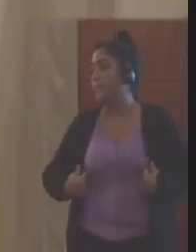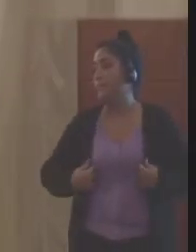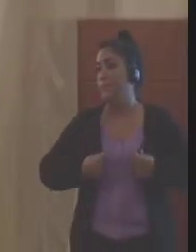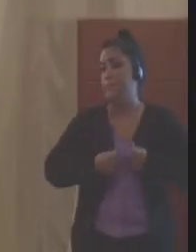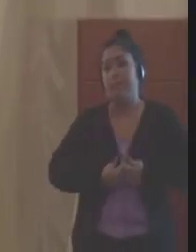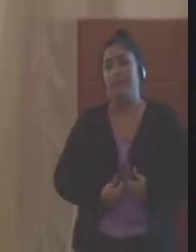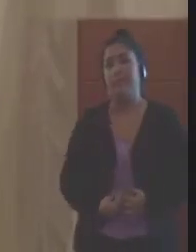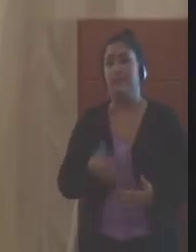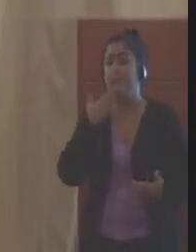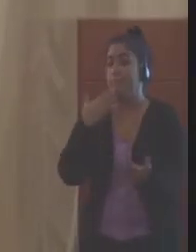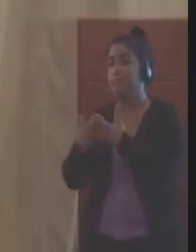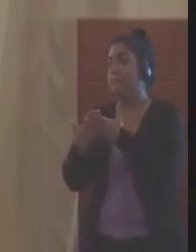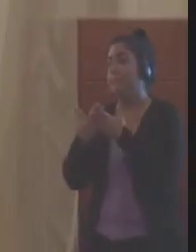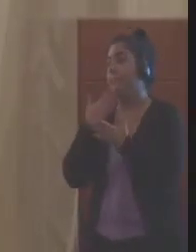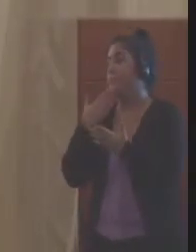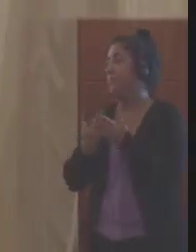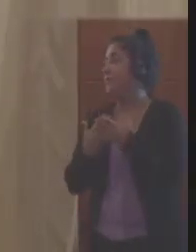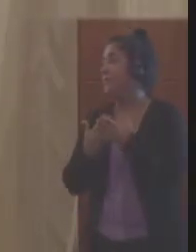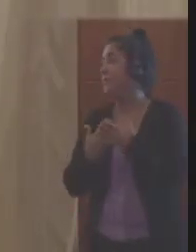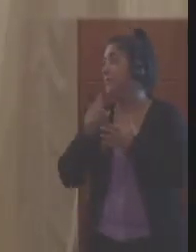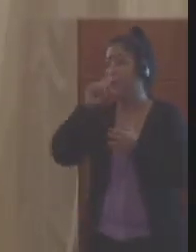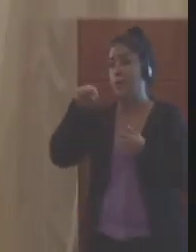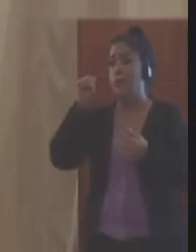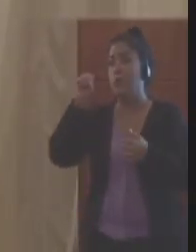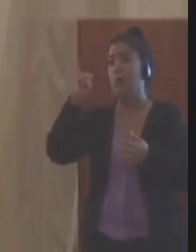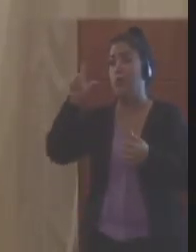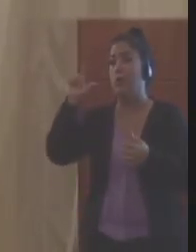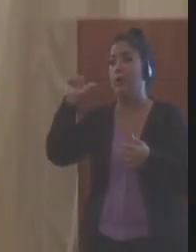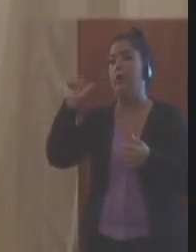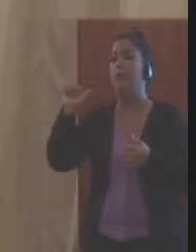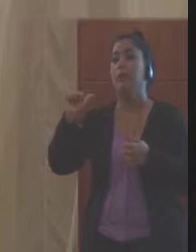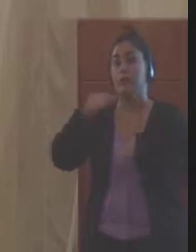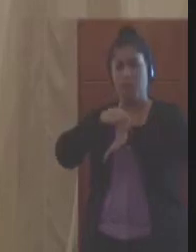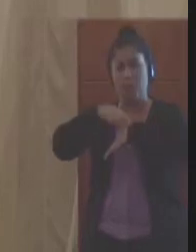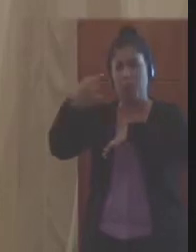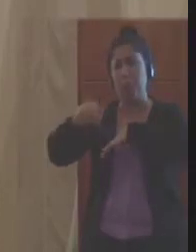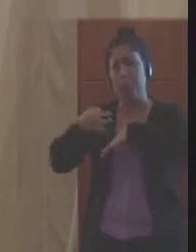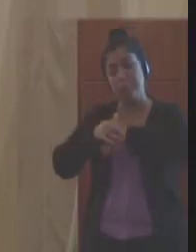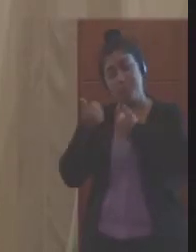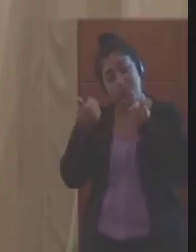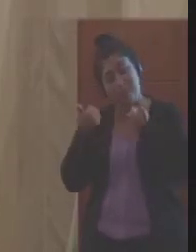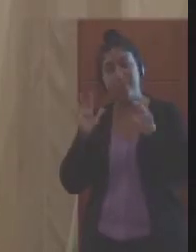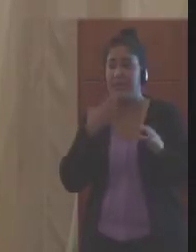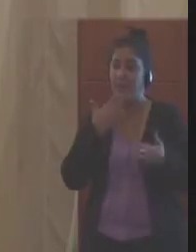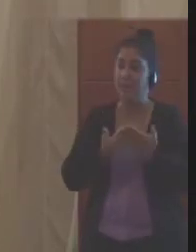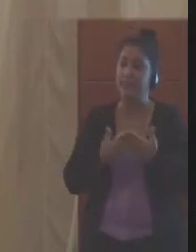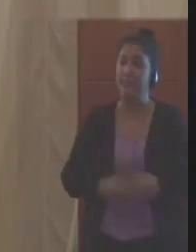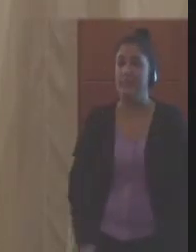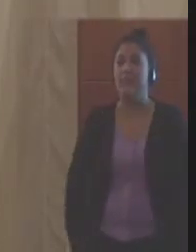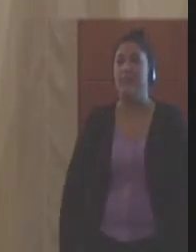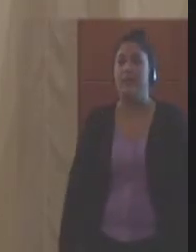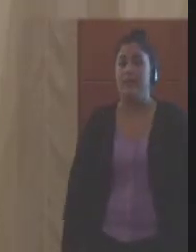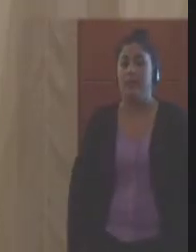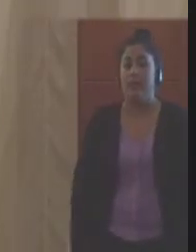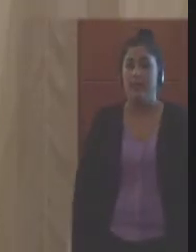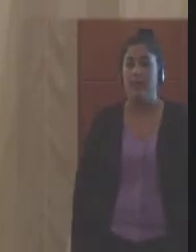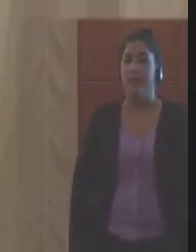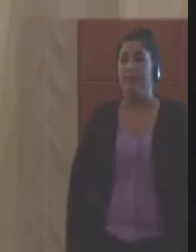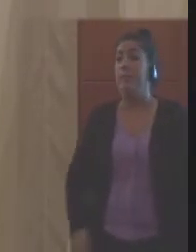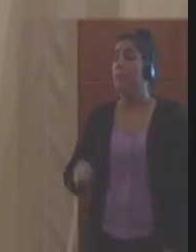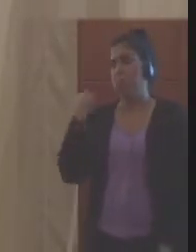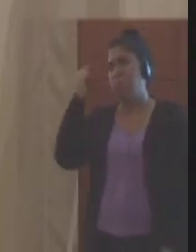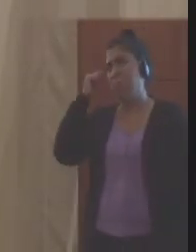Bueno, muchas gracias, Zoila, además por el uso eficiente del tiempo. Muy interesante